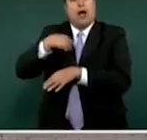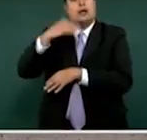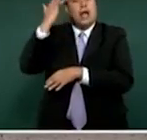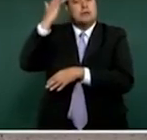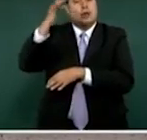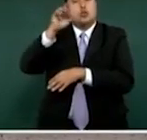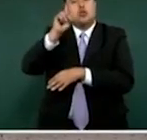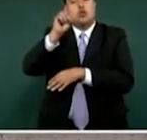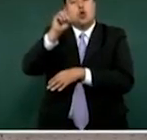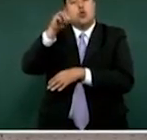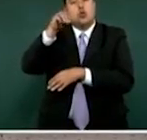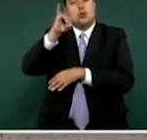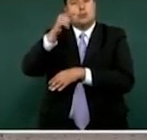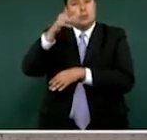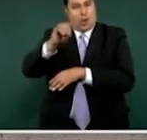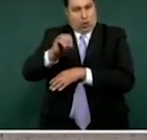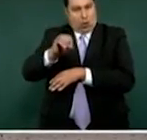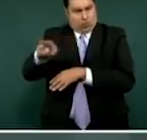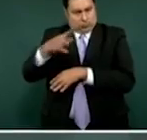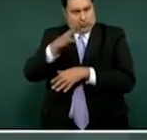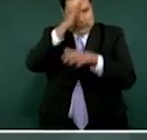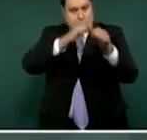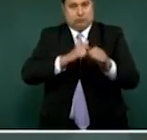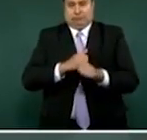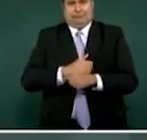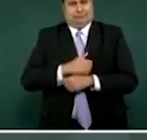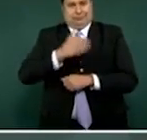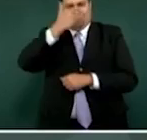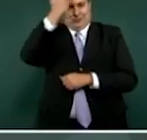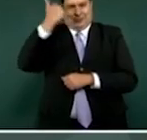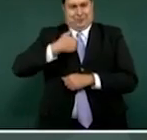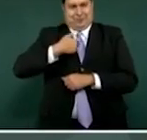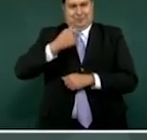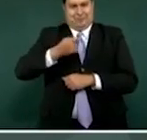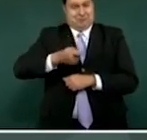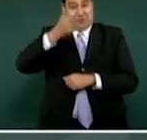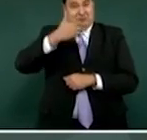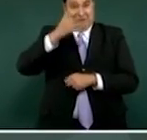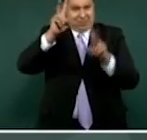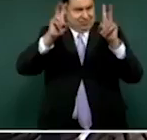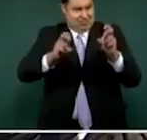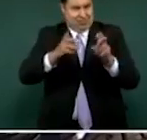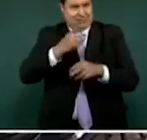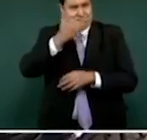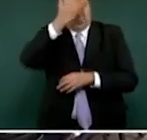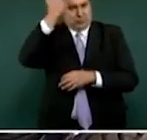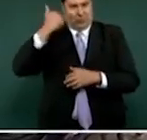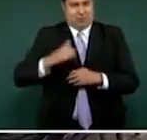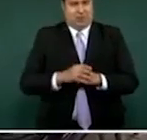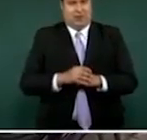No, ni lo sabía. Es la primera vez que sé del tema.